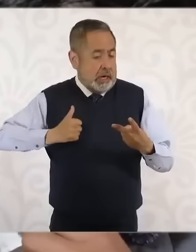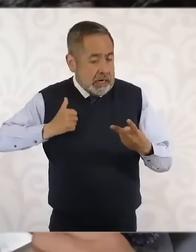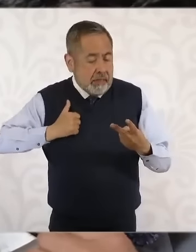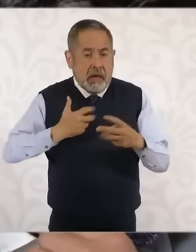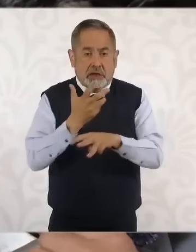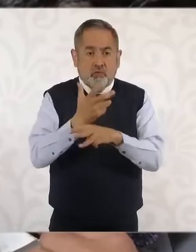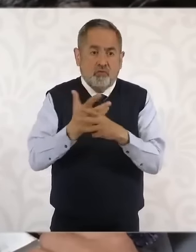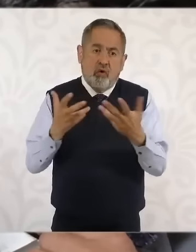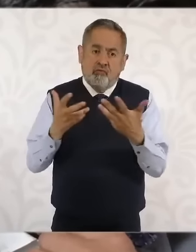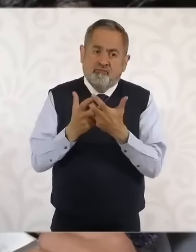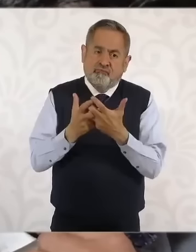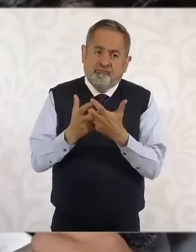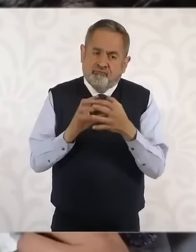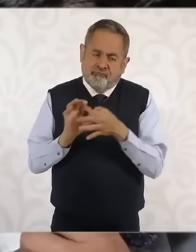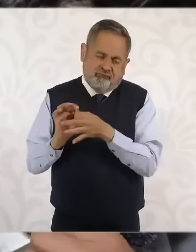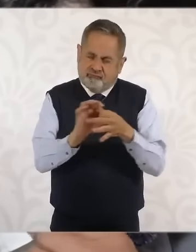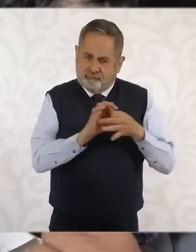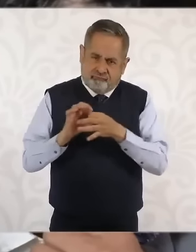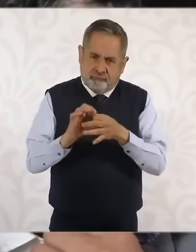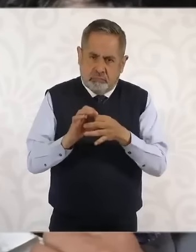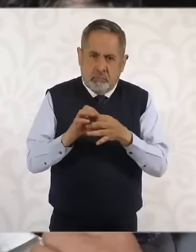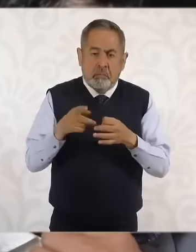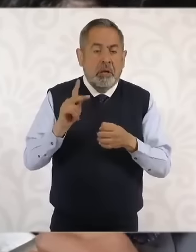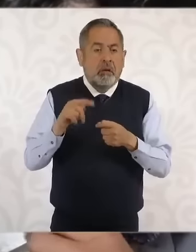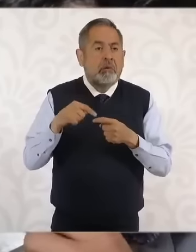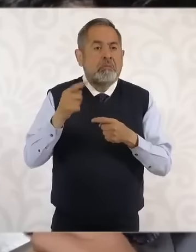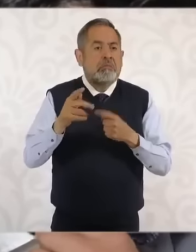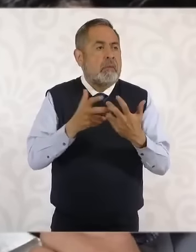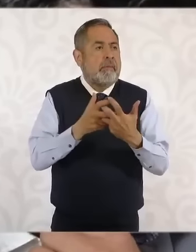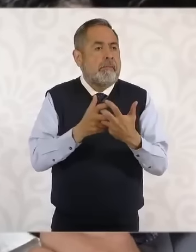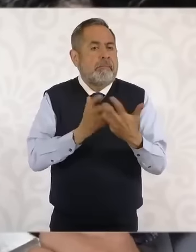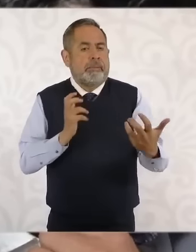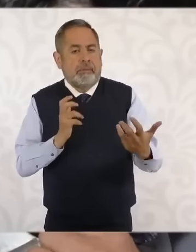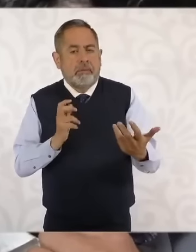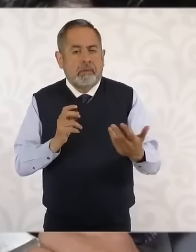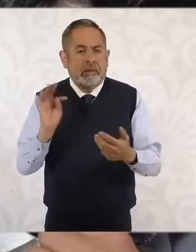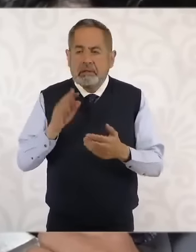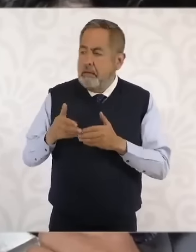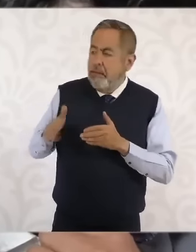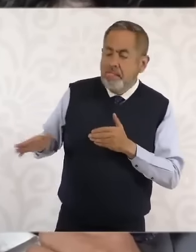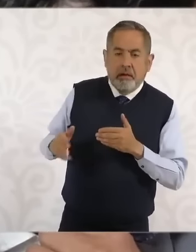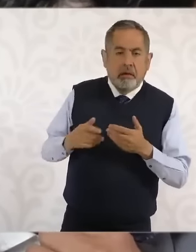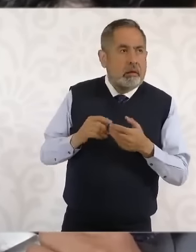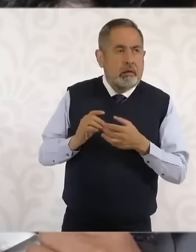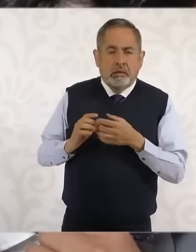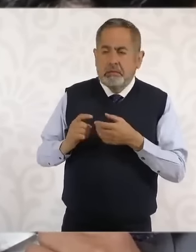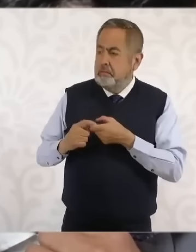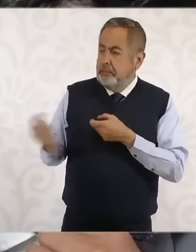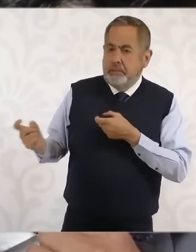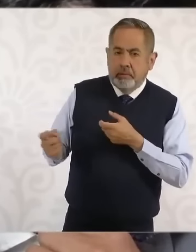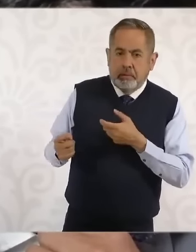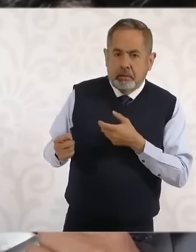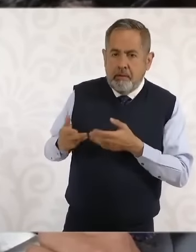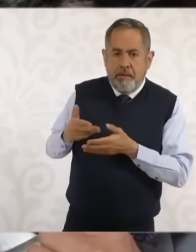a Canadá, pero pues mañana pueden desenganchar nuestro vagón de ese tren. Preguntarle qué